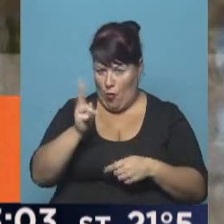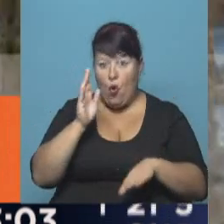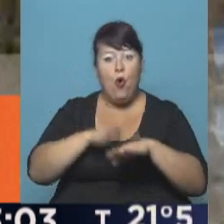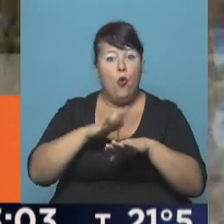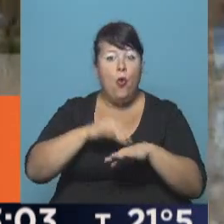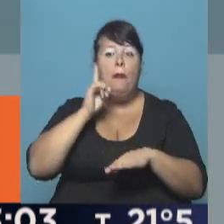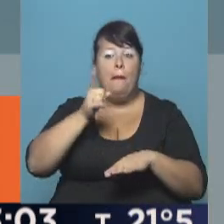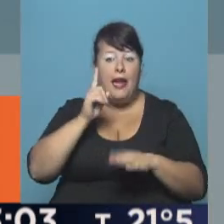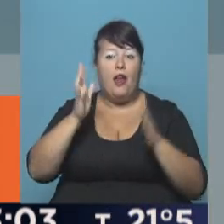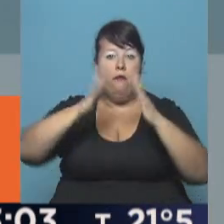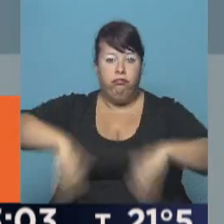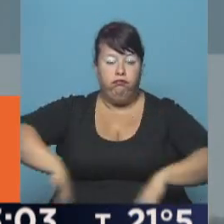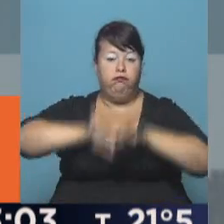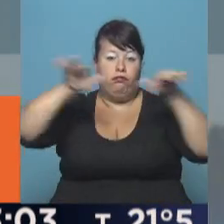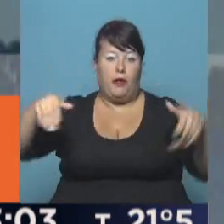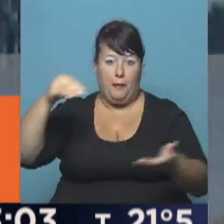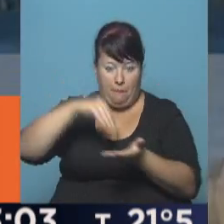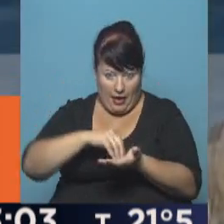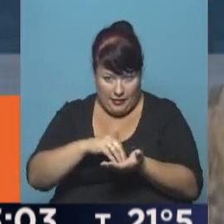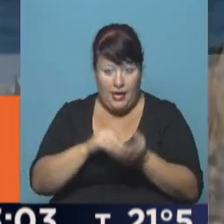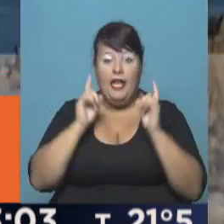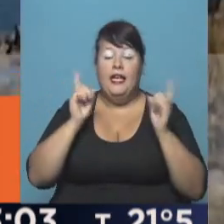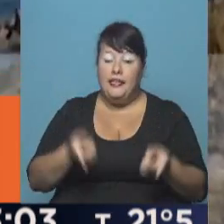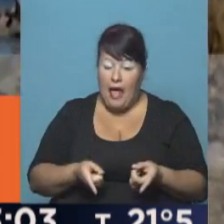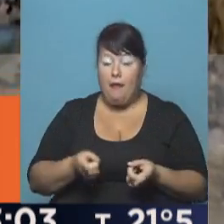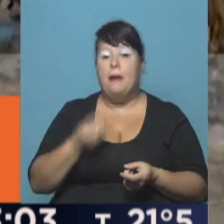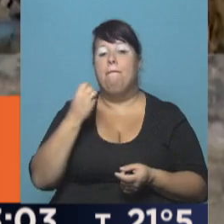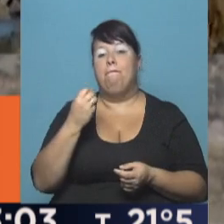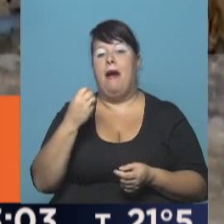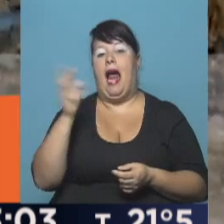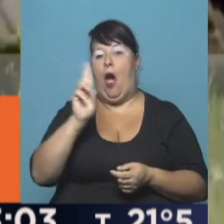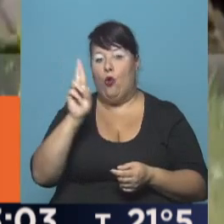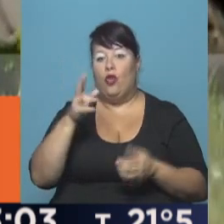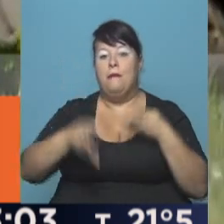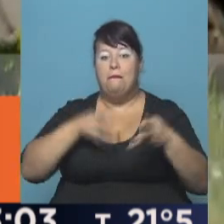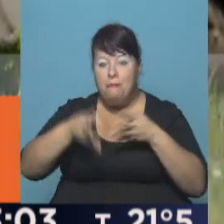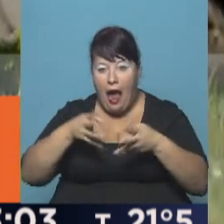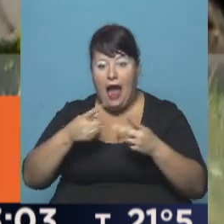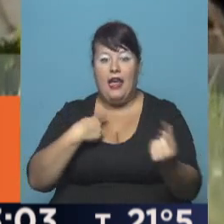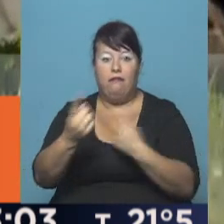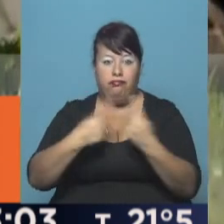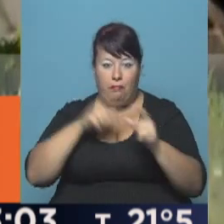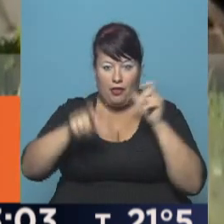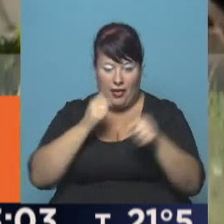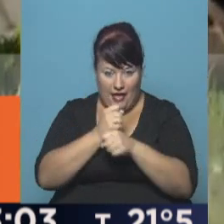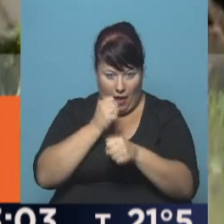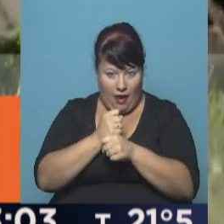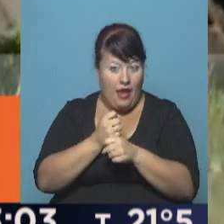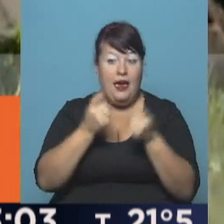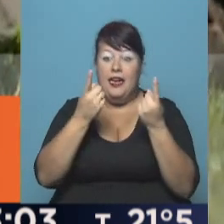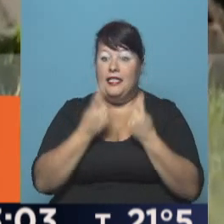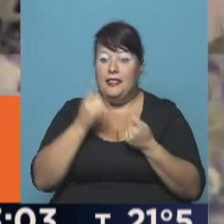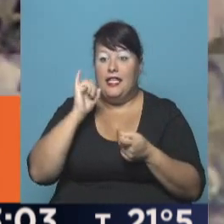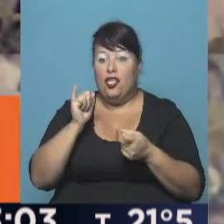al peligro de nuevos desbordes. Además, para permitir el paso de las máquinas y los operarios, quienes necesitan